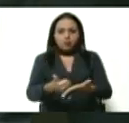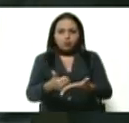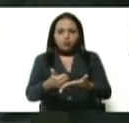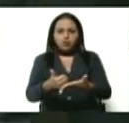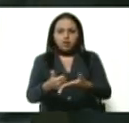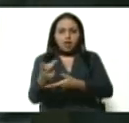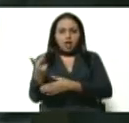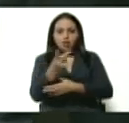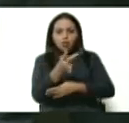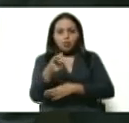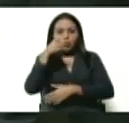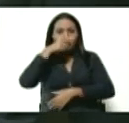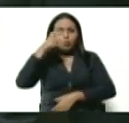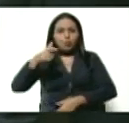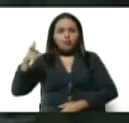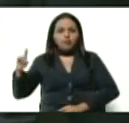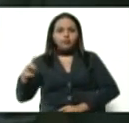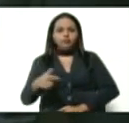ambos pueblos.